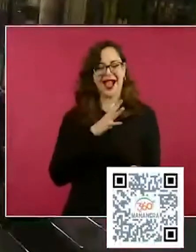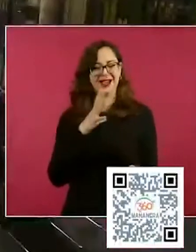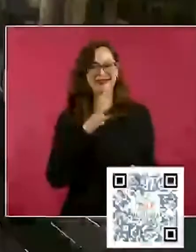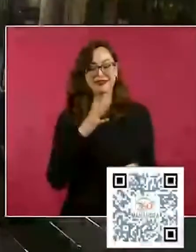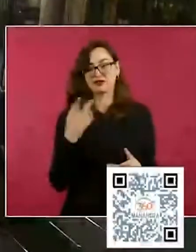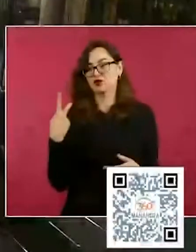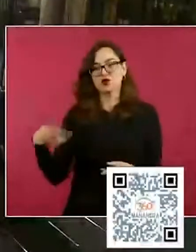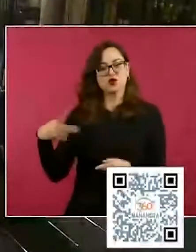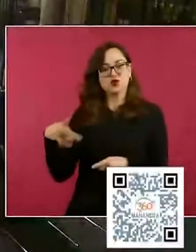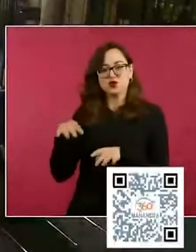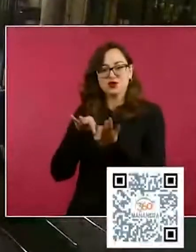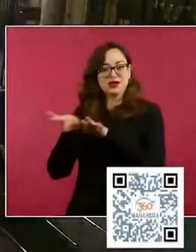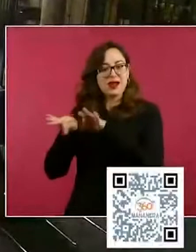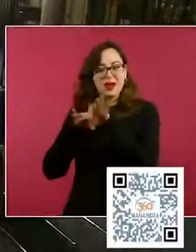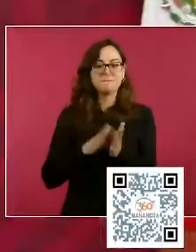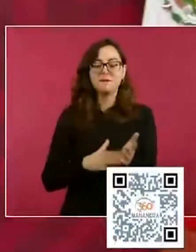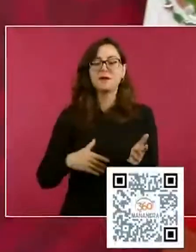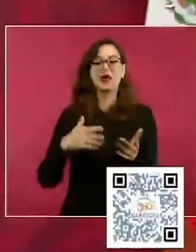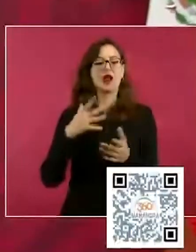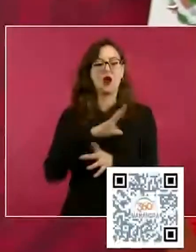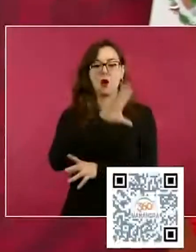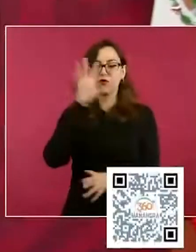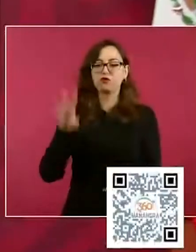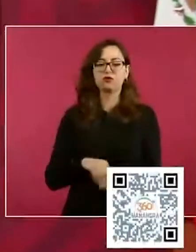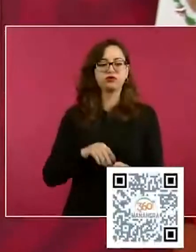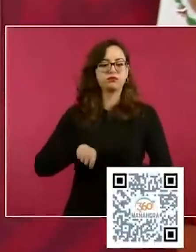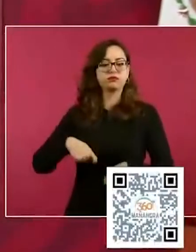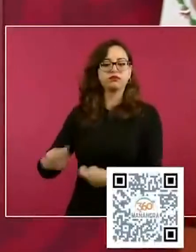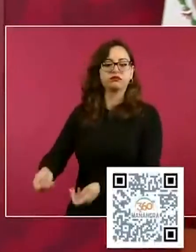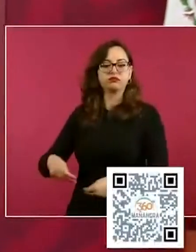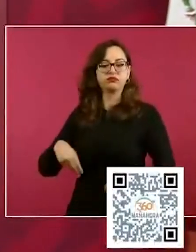todos los oficios informes dianas